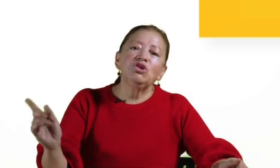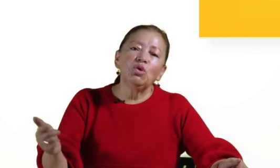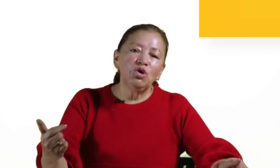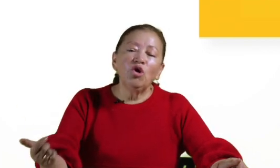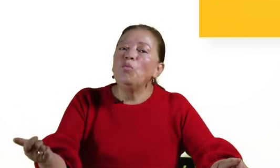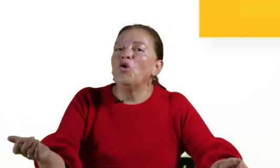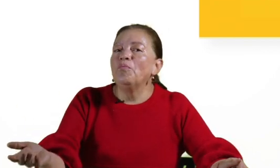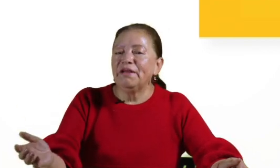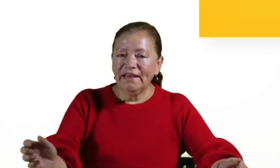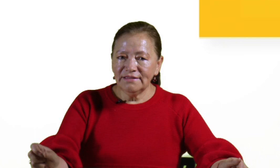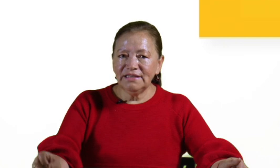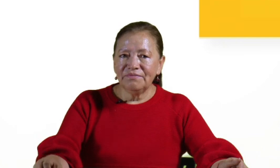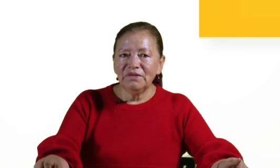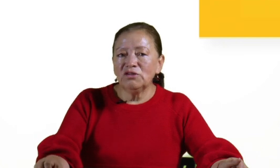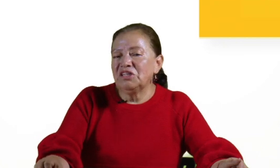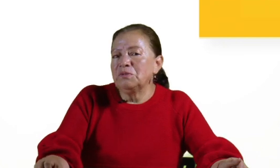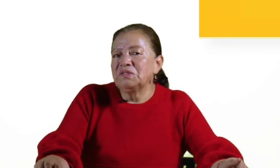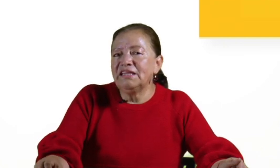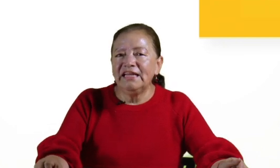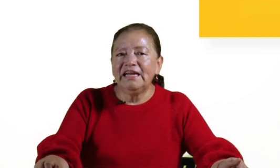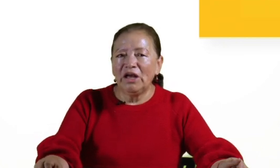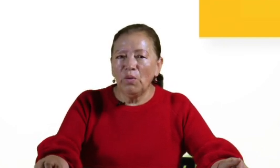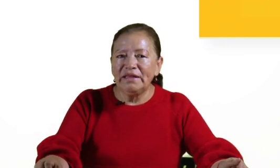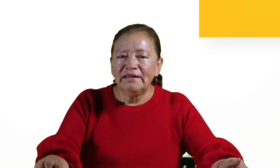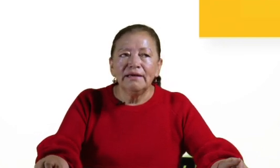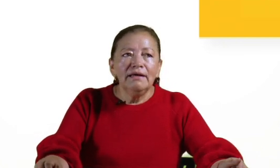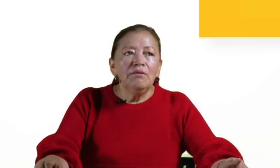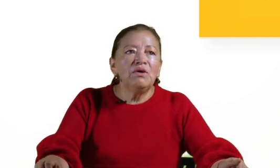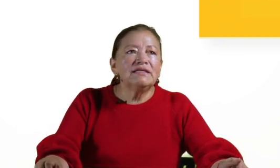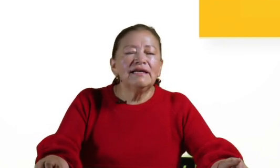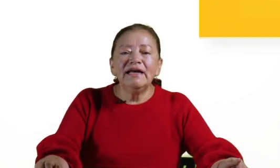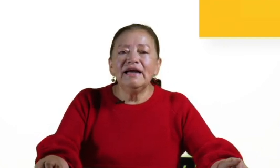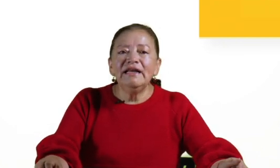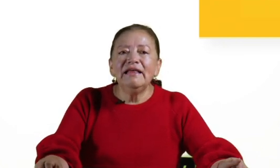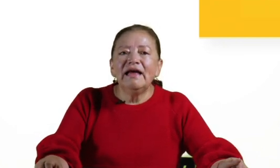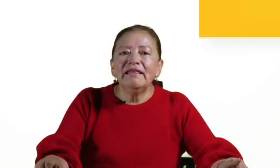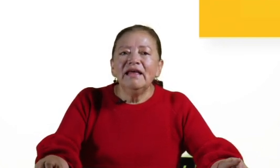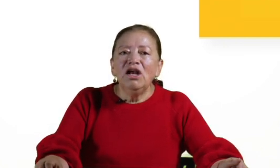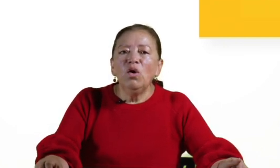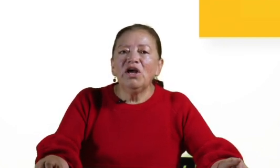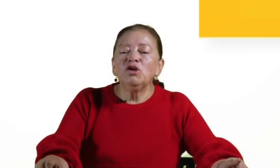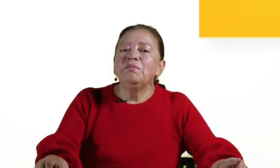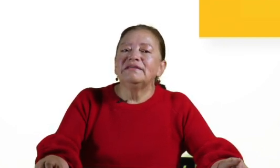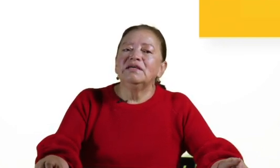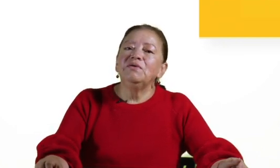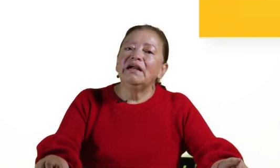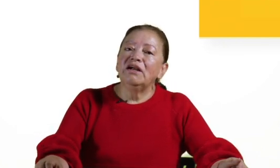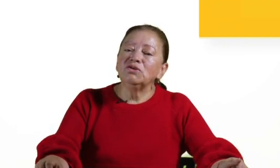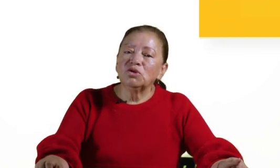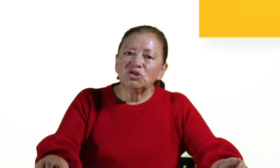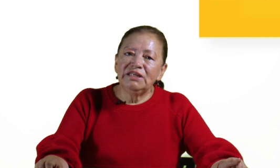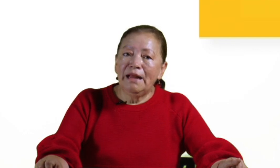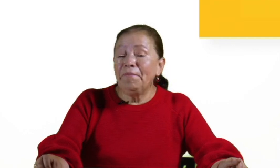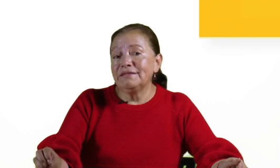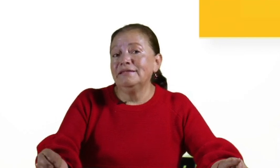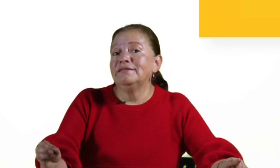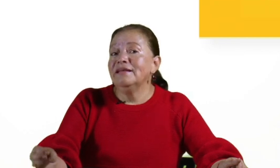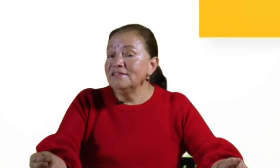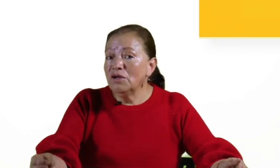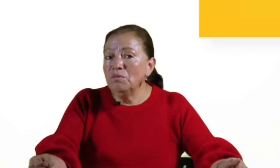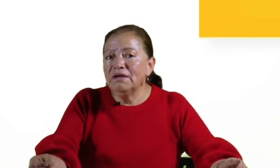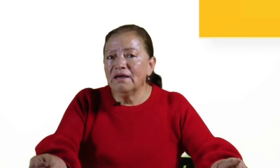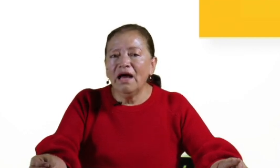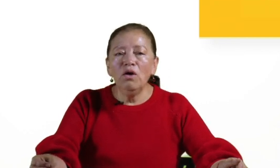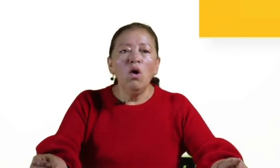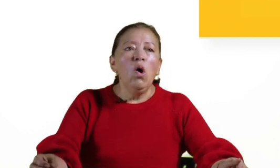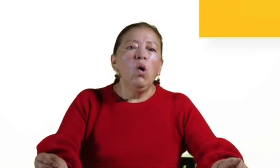nuestro entorno como competencia. Los tenemos que tener en cuenta, porque es que la calidad lo que nos va a asegurar a nosotros es la